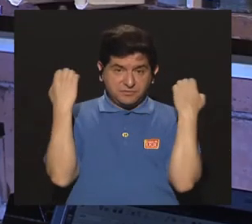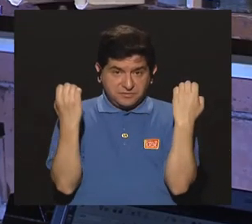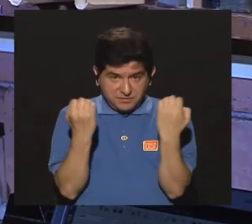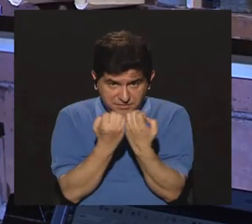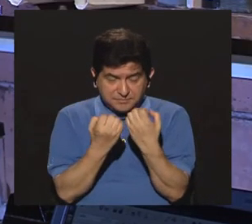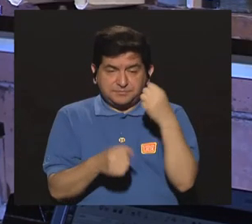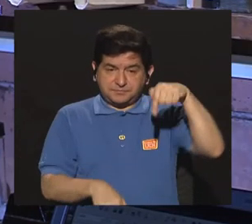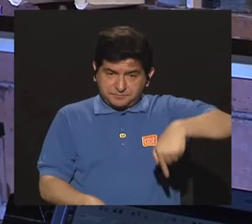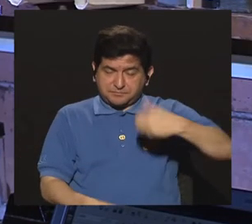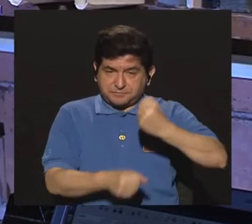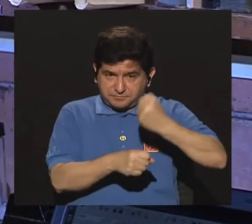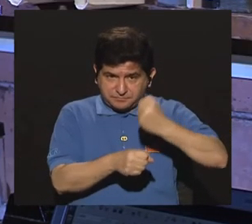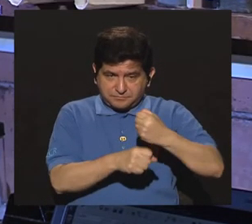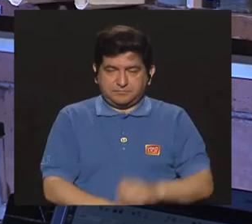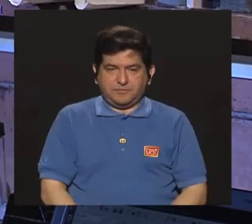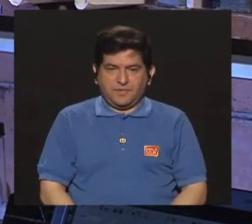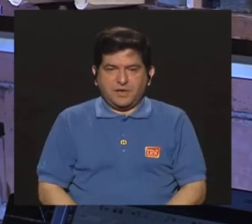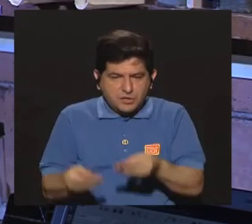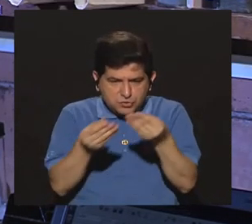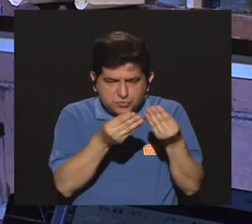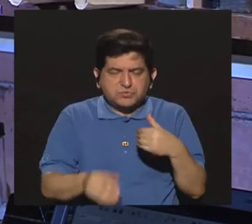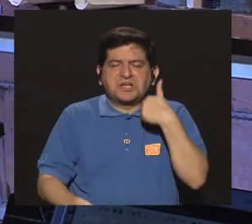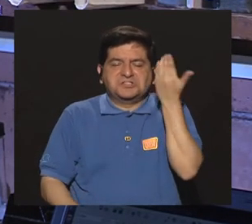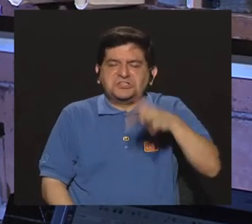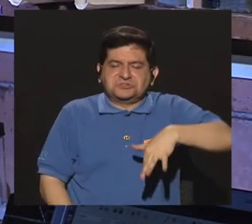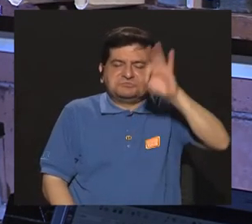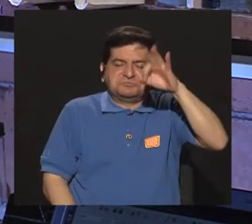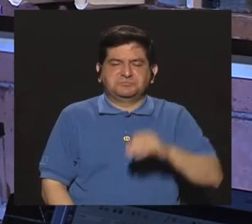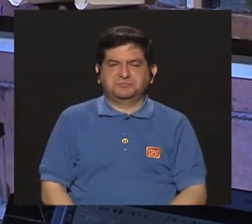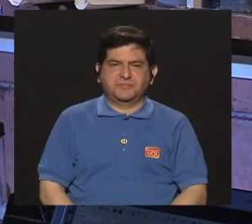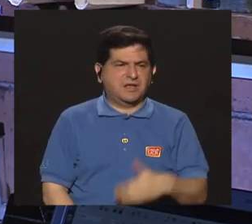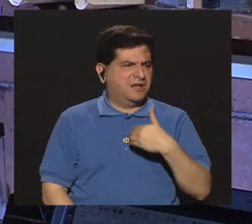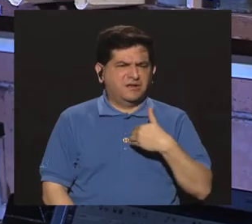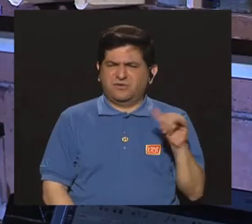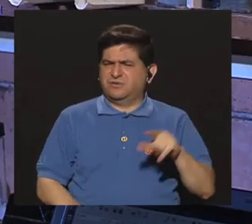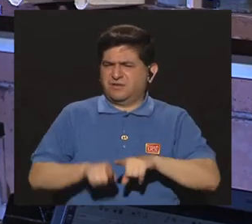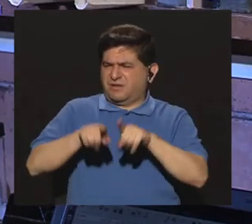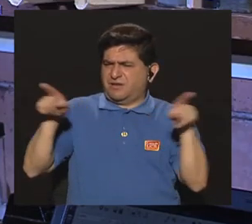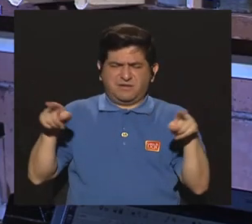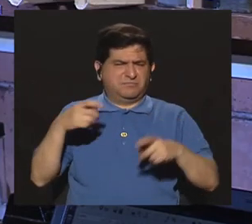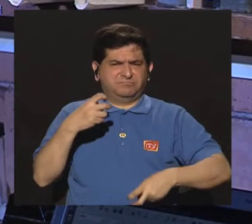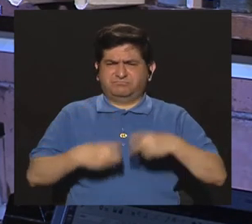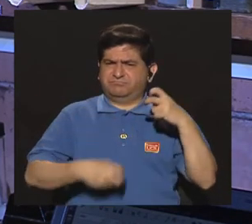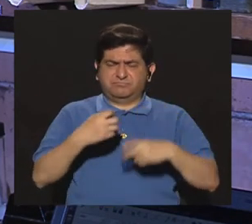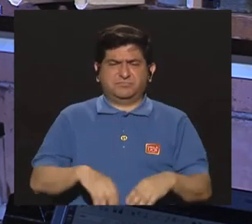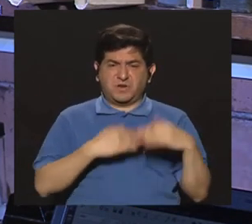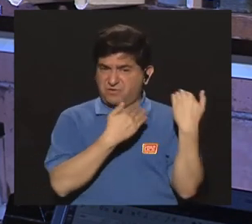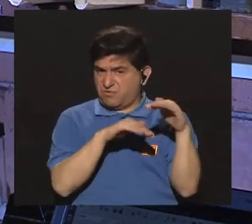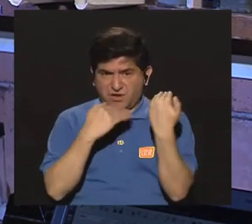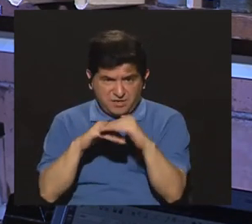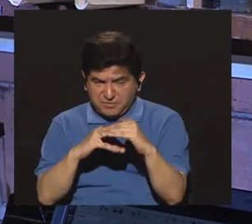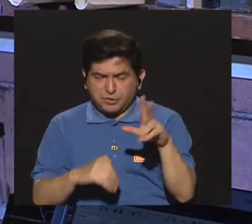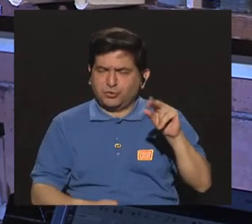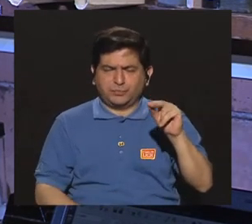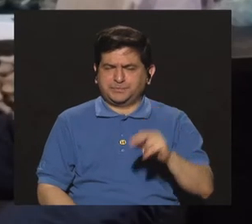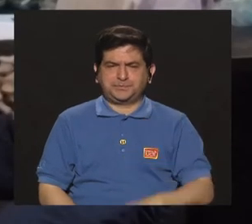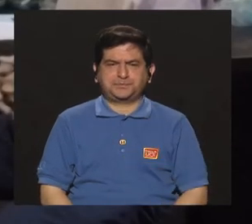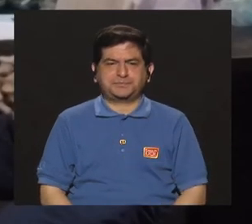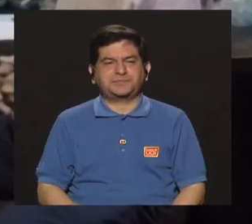que se trabaja que son reactivos fáciles de conseguir no tenemos tampoco muchas restricciones no